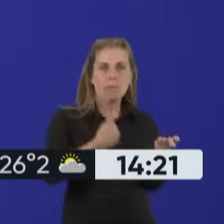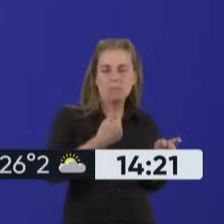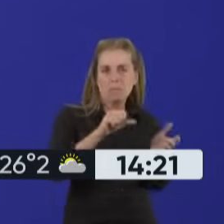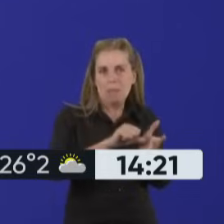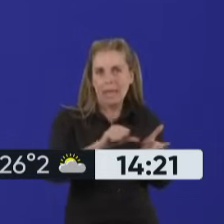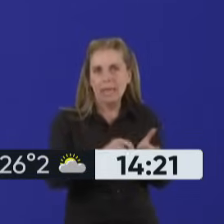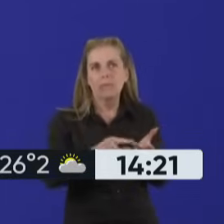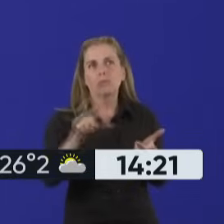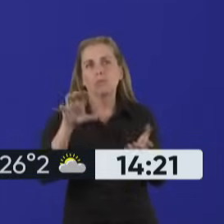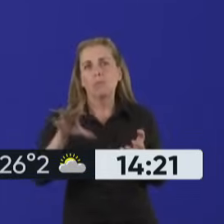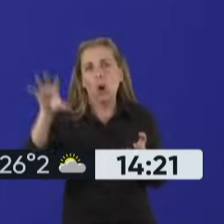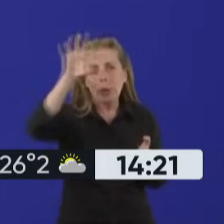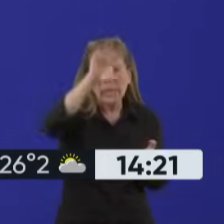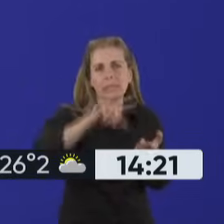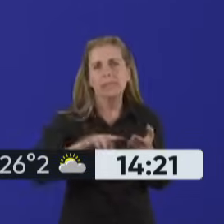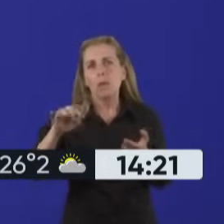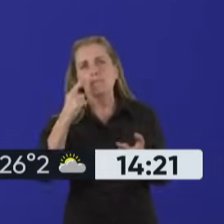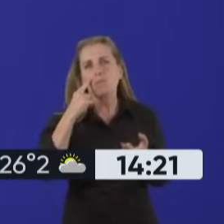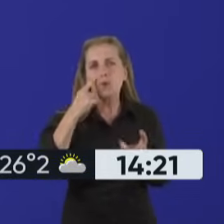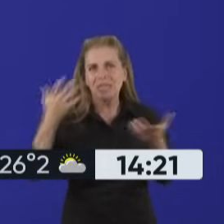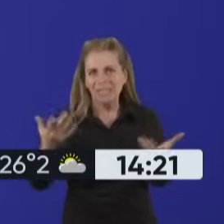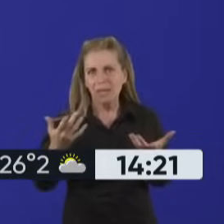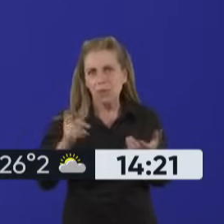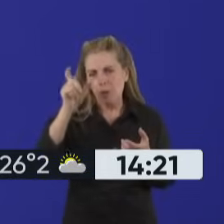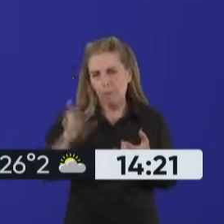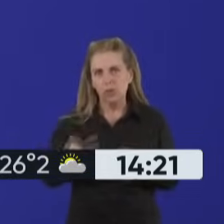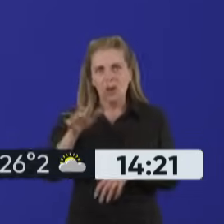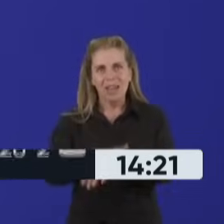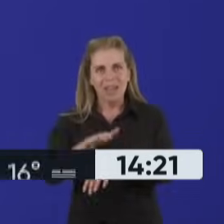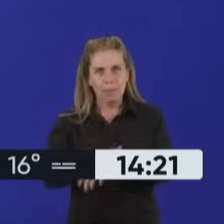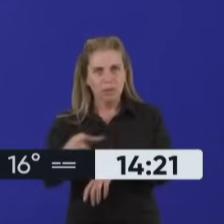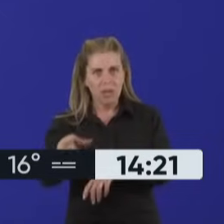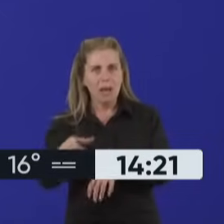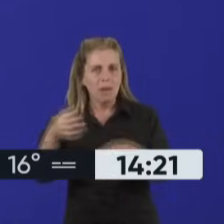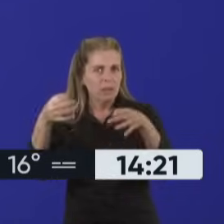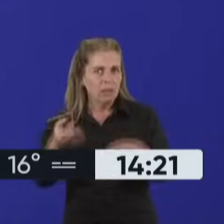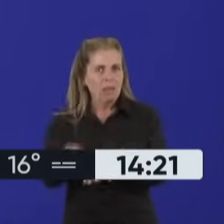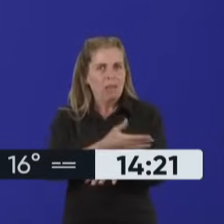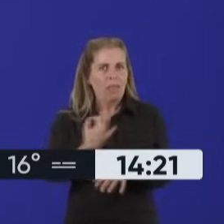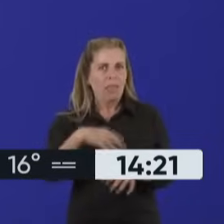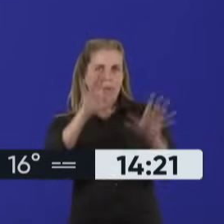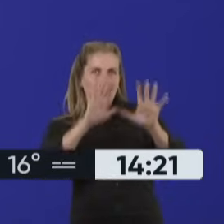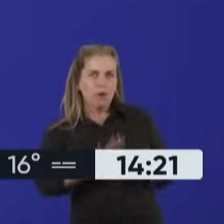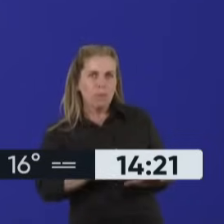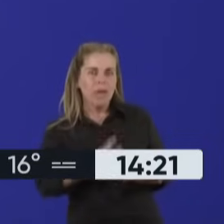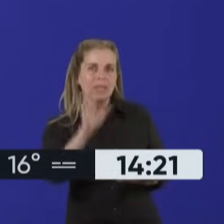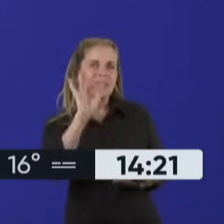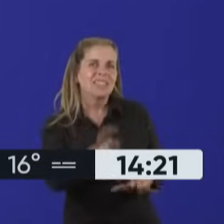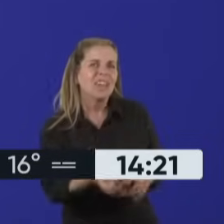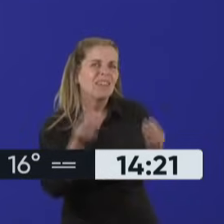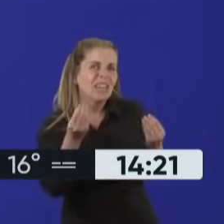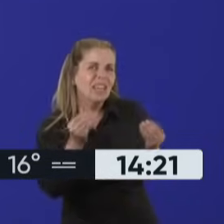ya sea un municipio, se supone que en el medio debió aprender qué era la restricción presupuestaria.